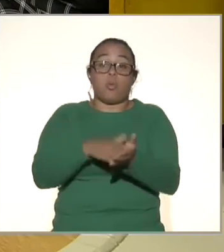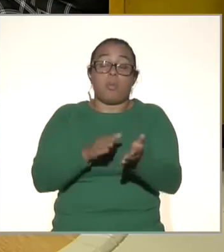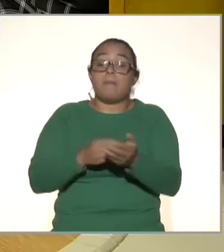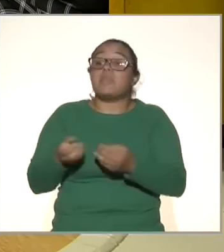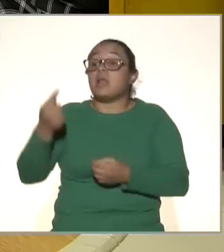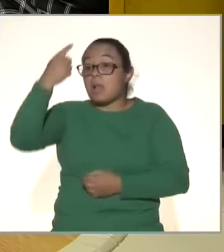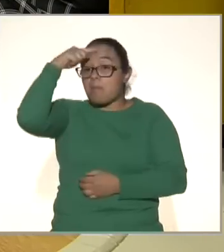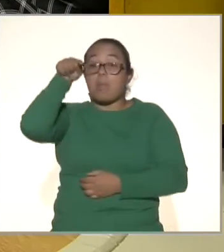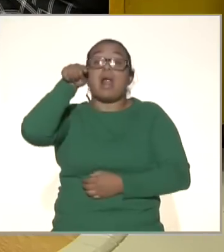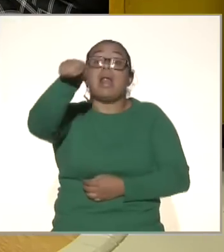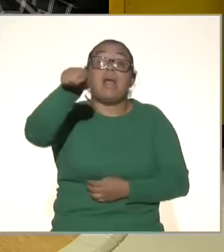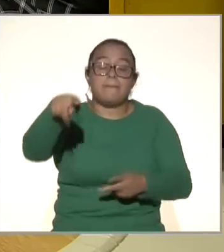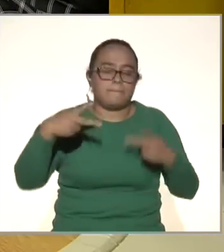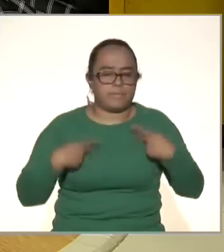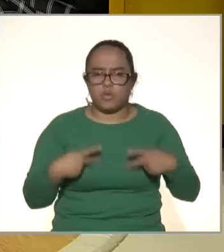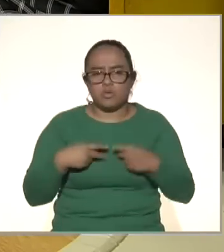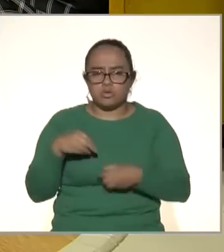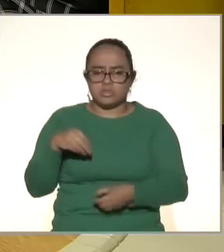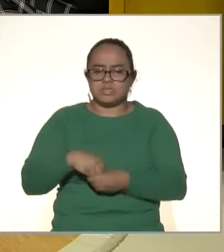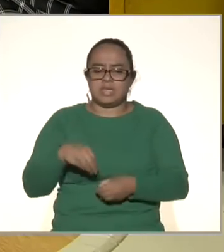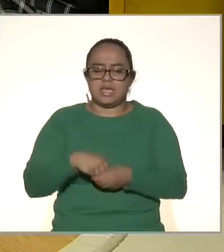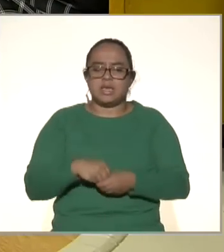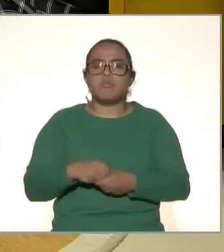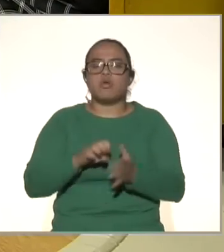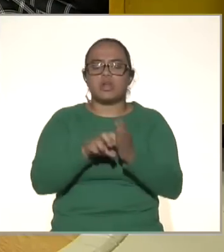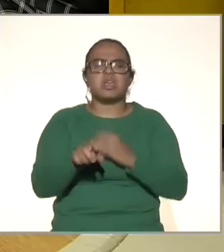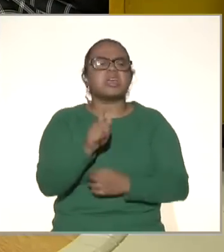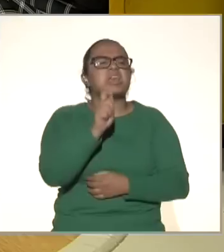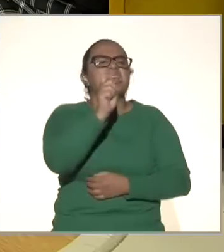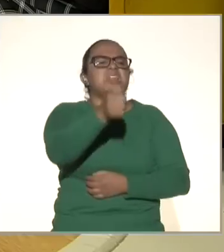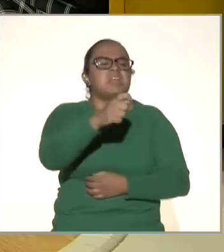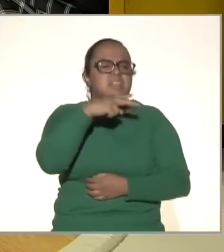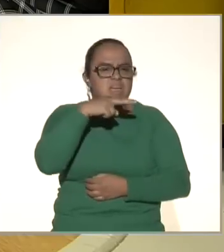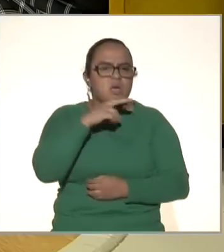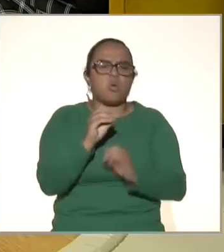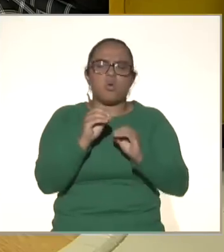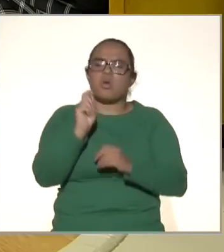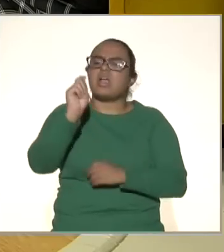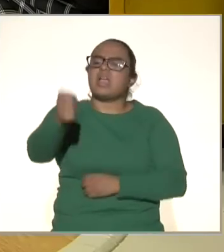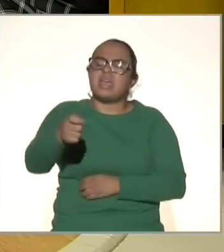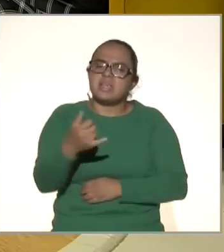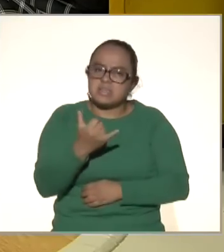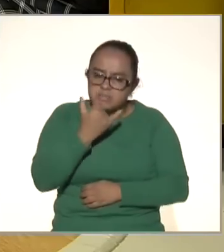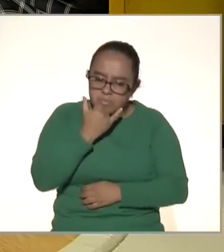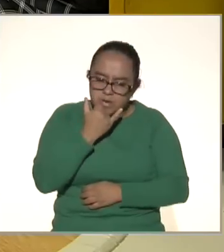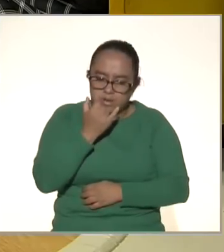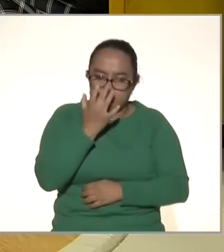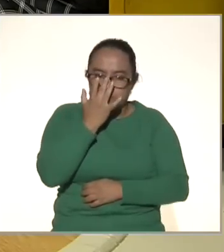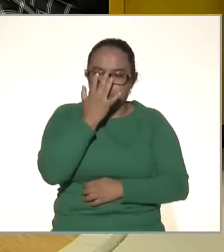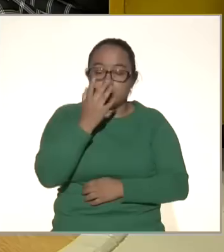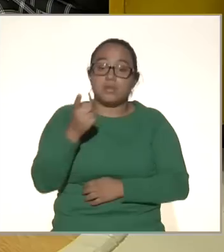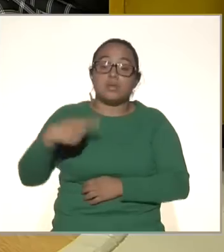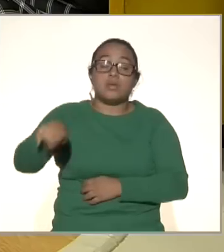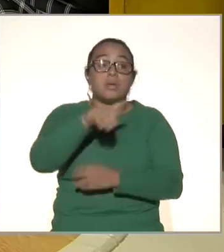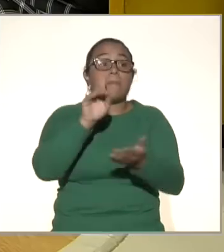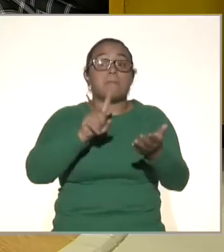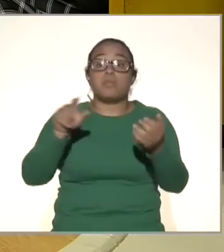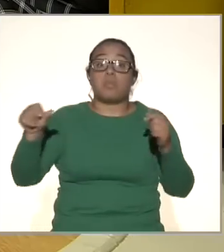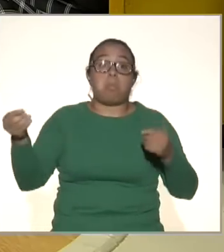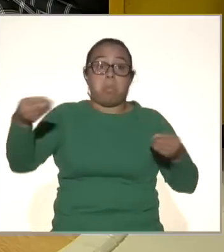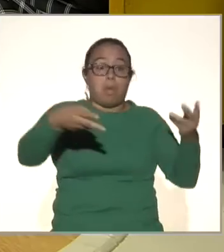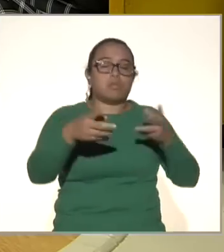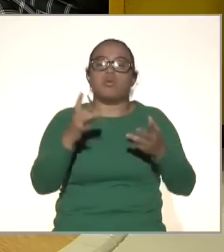para nadie, ¿no? Entonces, ¿qué significa la Navidad o el perdón? Y ya, sin que nadie más comente, y eso ya te da